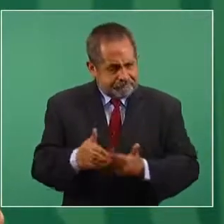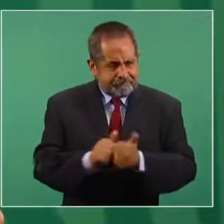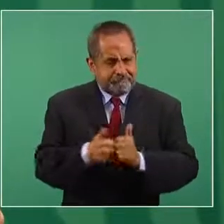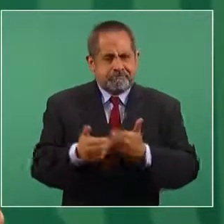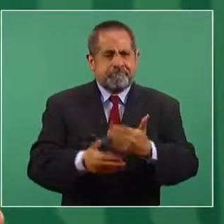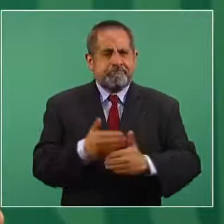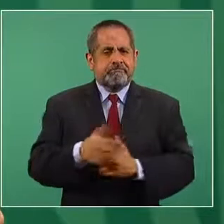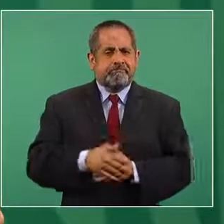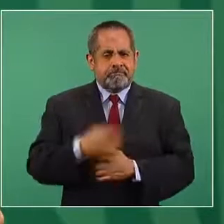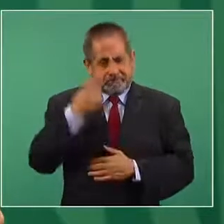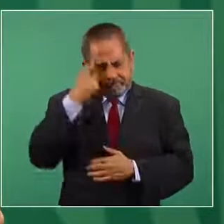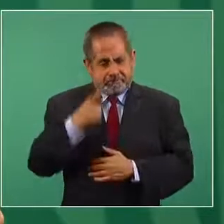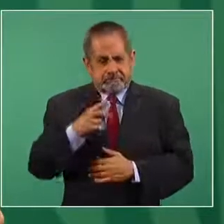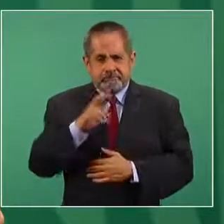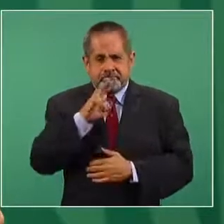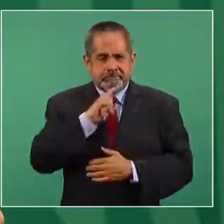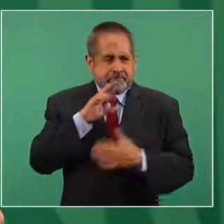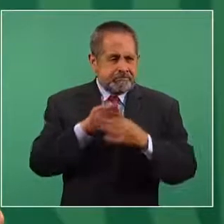de resolver